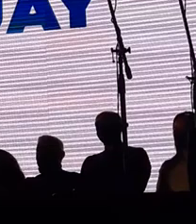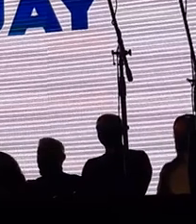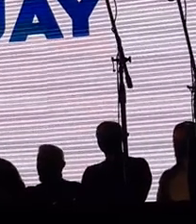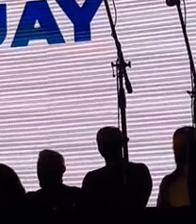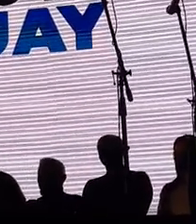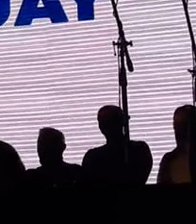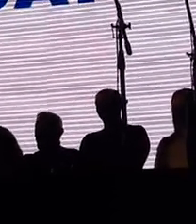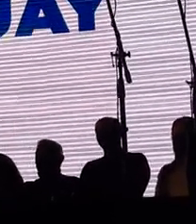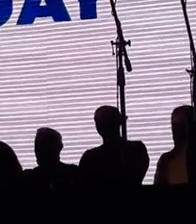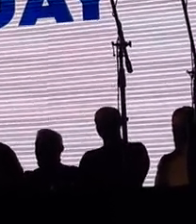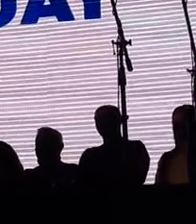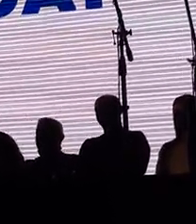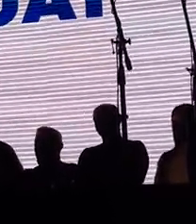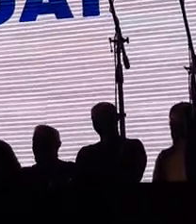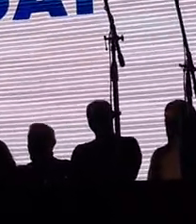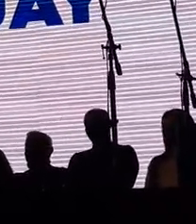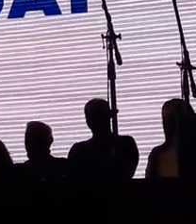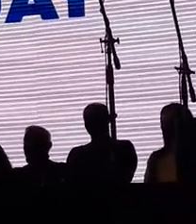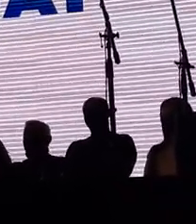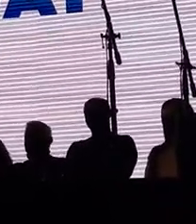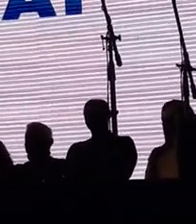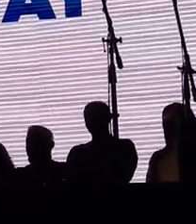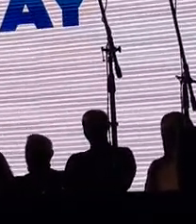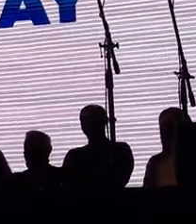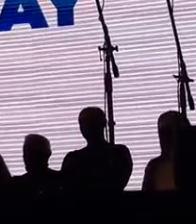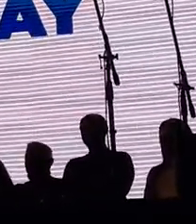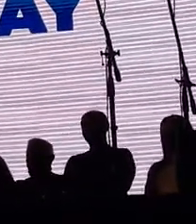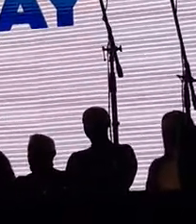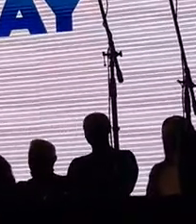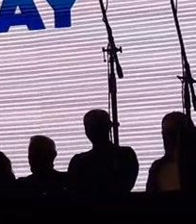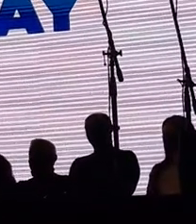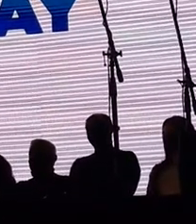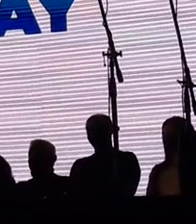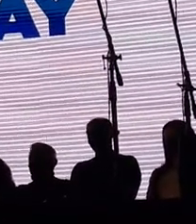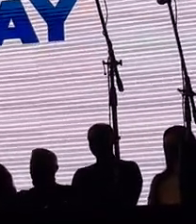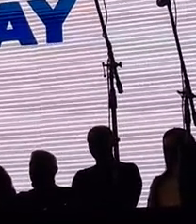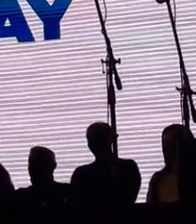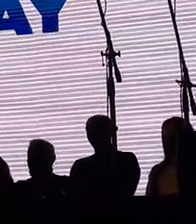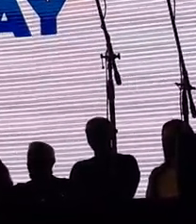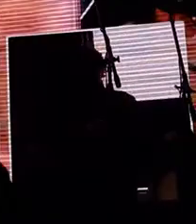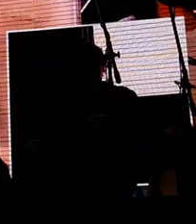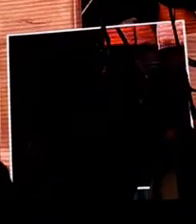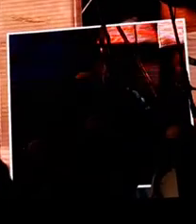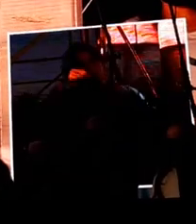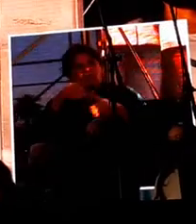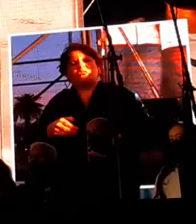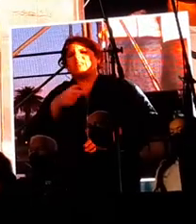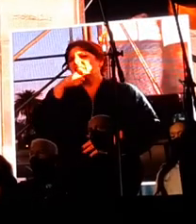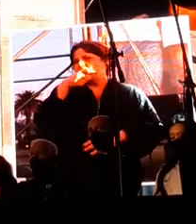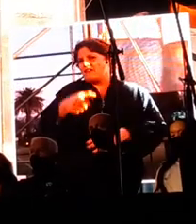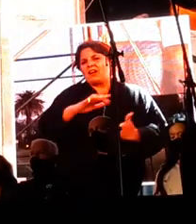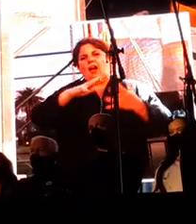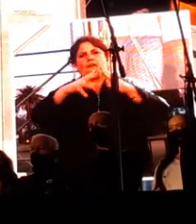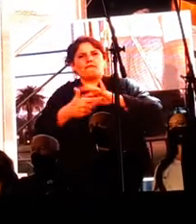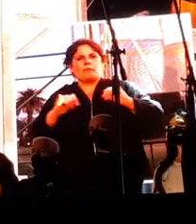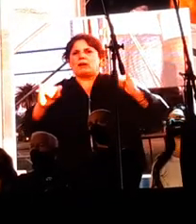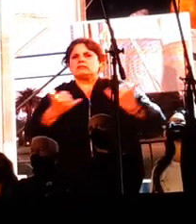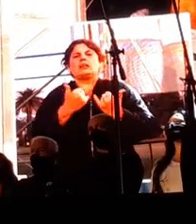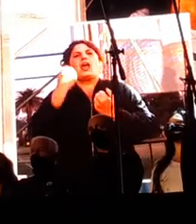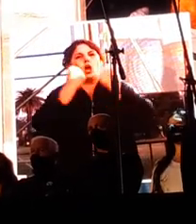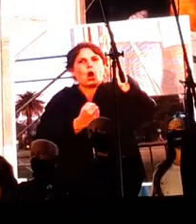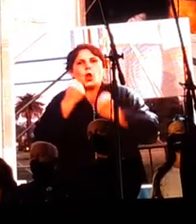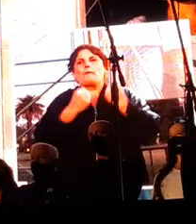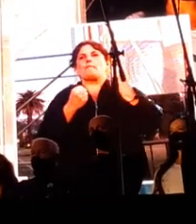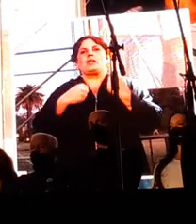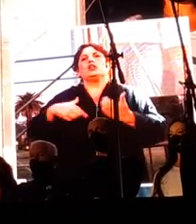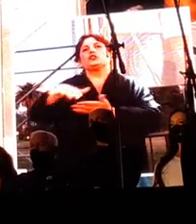la protección de los sectores más vulnerados. Porque los 135 artículos de la LUC representan una forma estructural de la economía y la